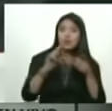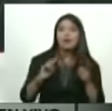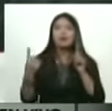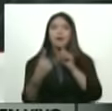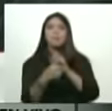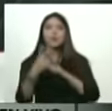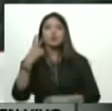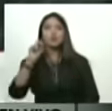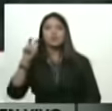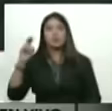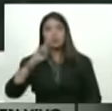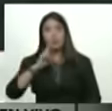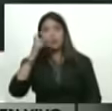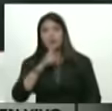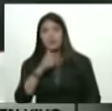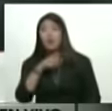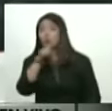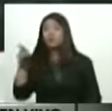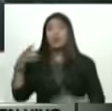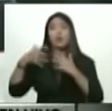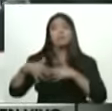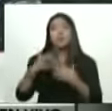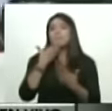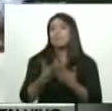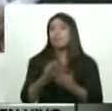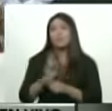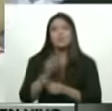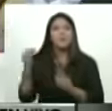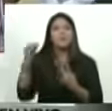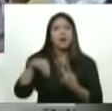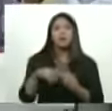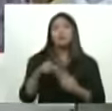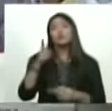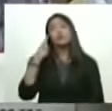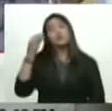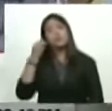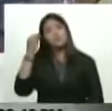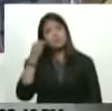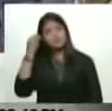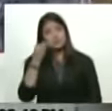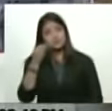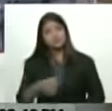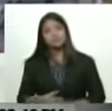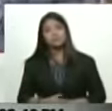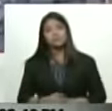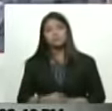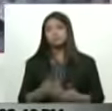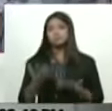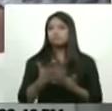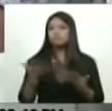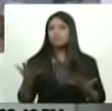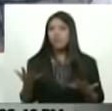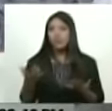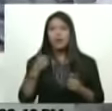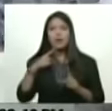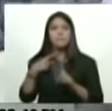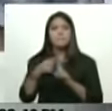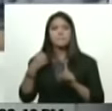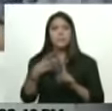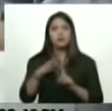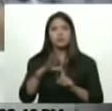requeridos, ¿no?, por los empresarios y los más pedidos. ¿Cuál sería, a su apreciación, ¿no?, cuál sería el impacto